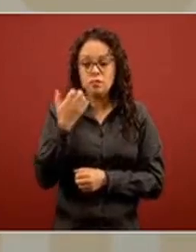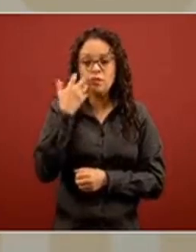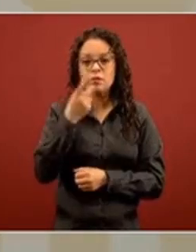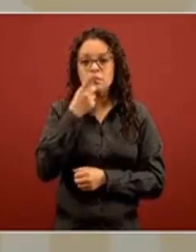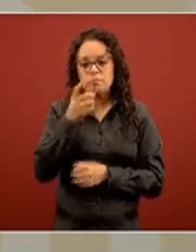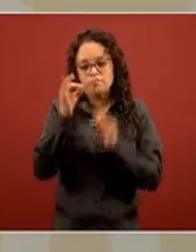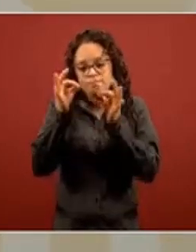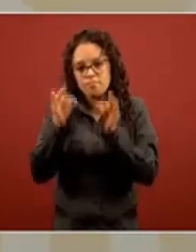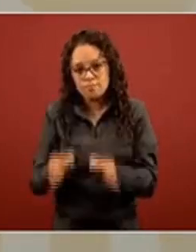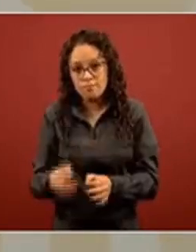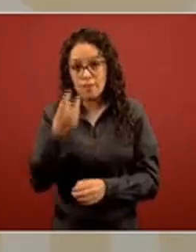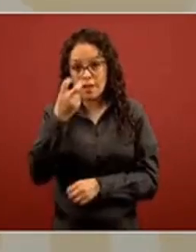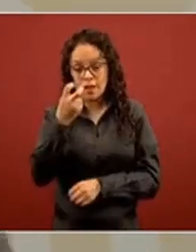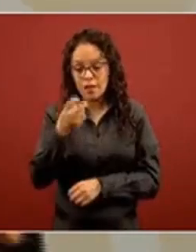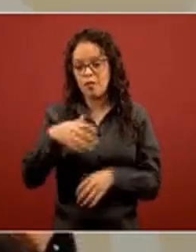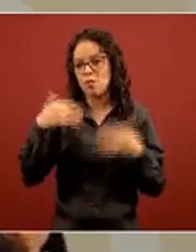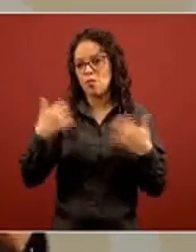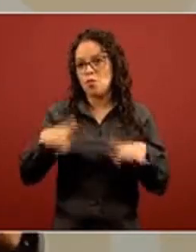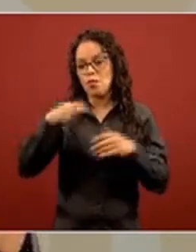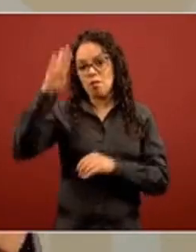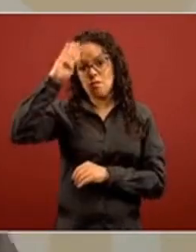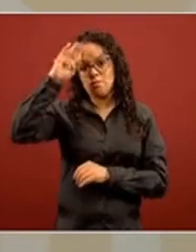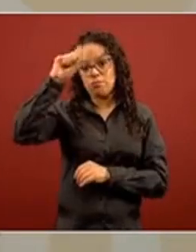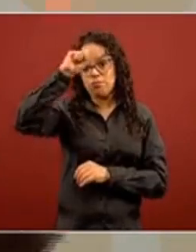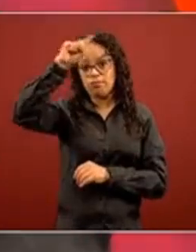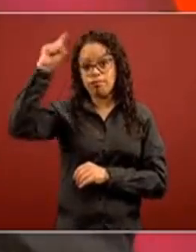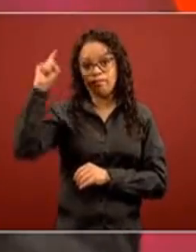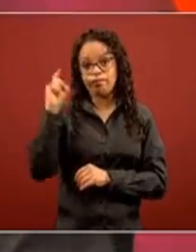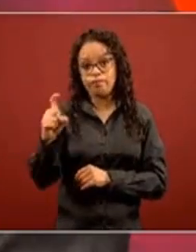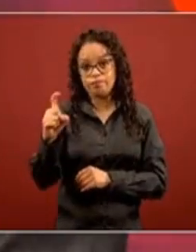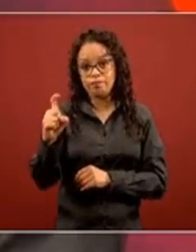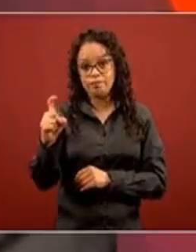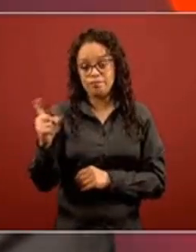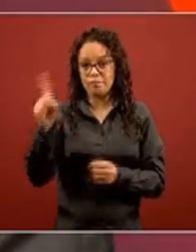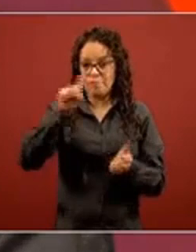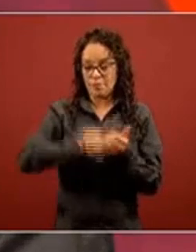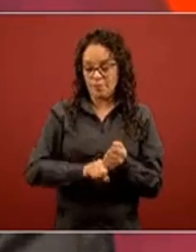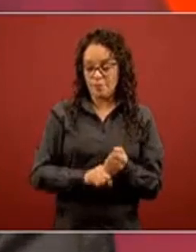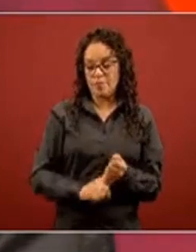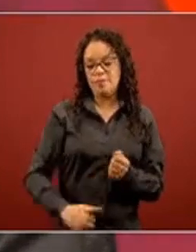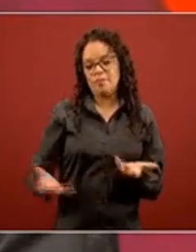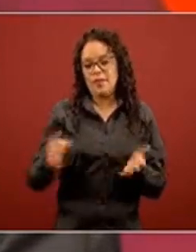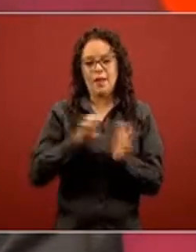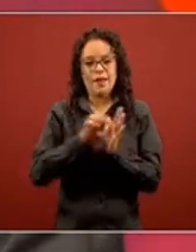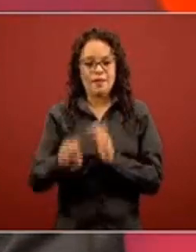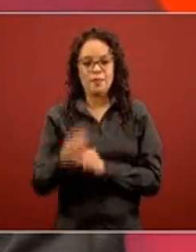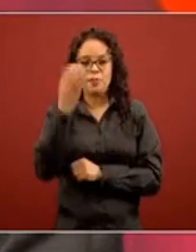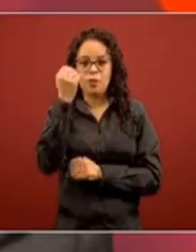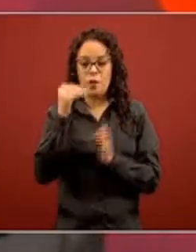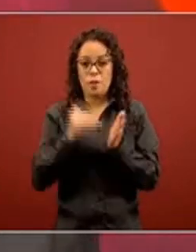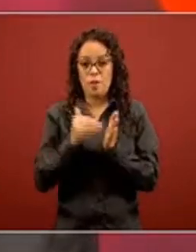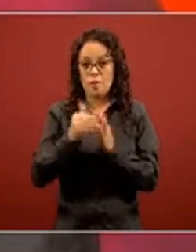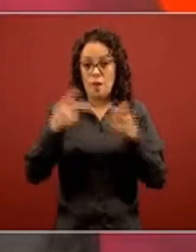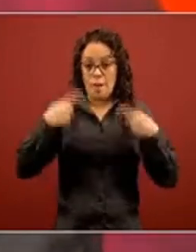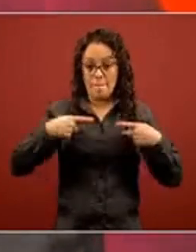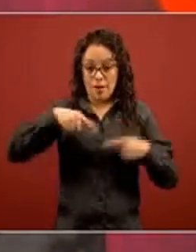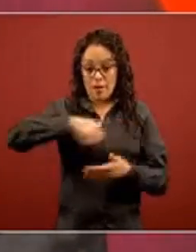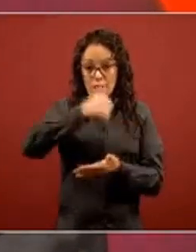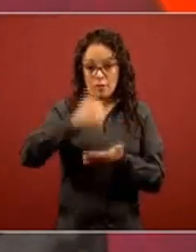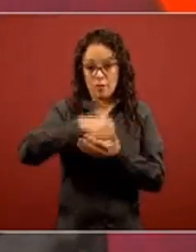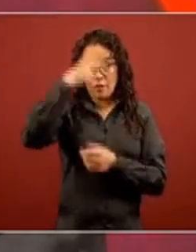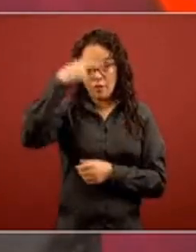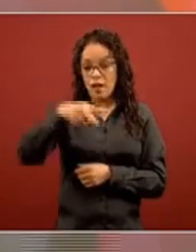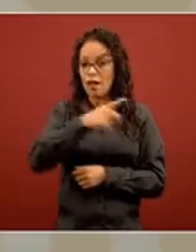mayor incógnita. Si pensáramos en que, por ejemplo, 9 millones de habitantes de la Ciudad de México debiéramos usar el